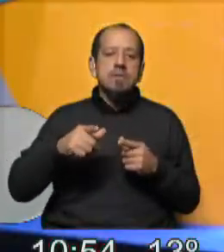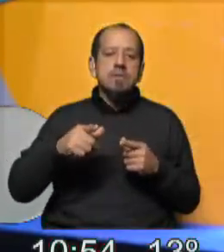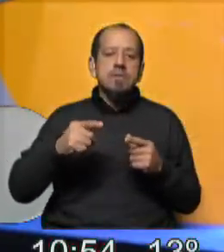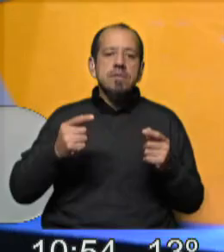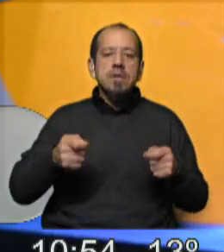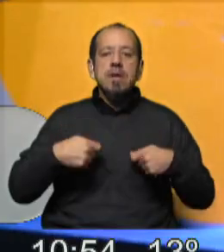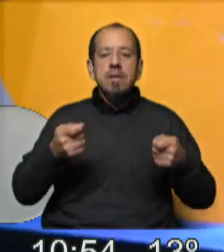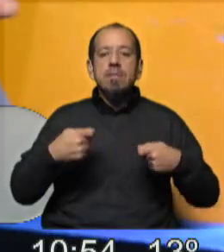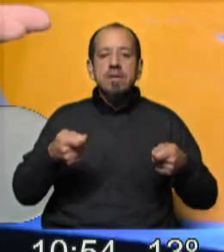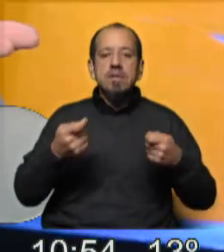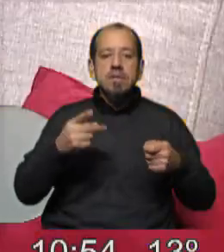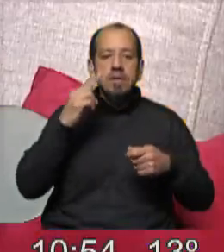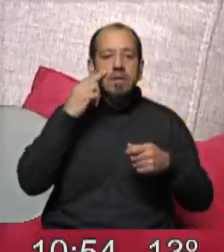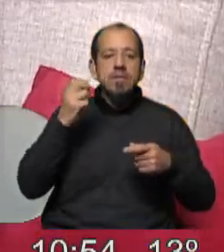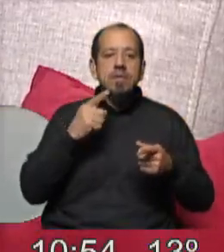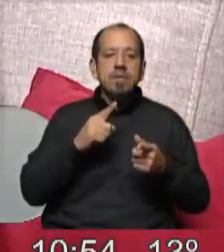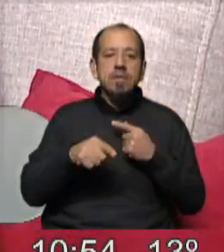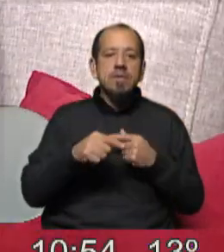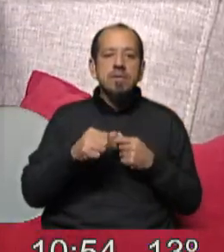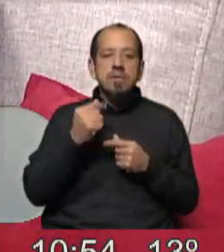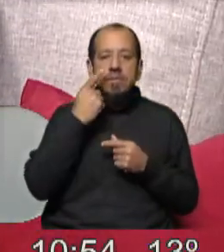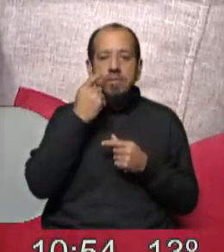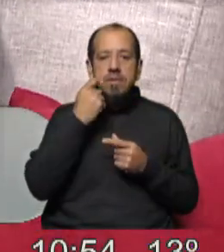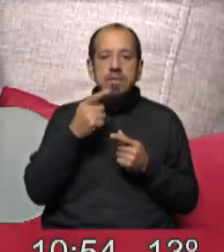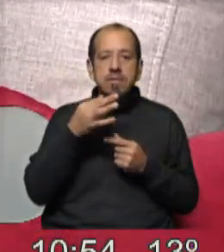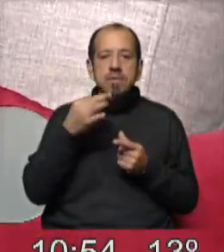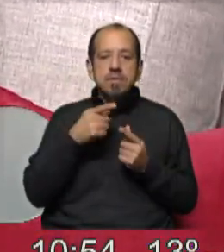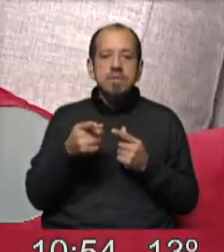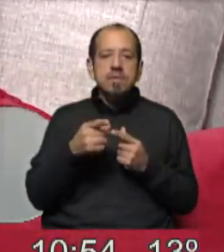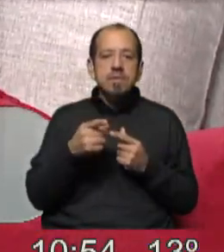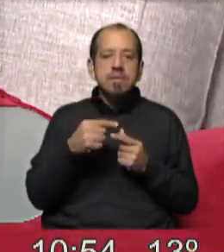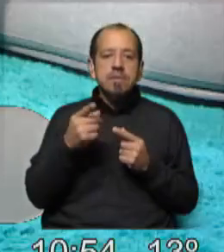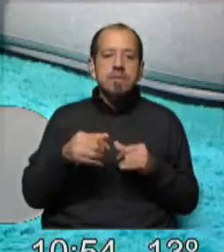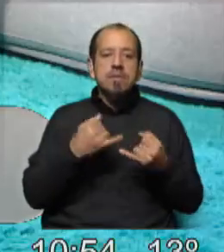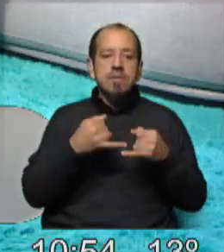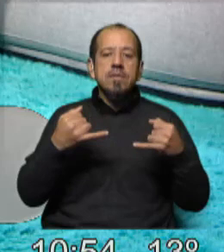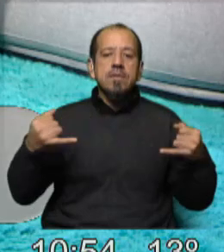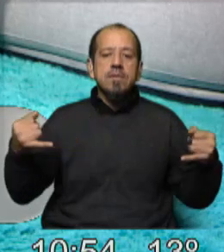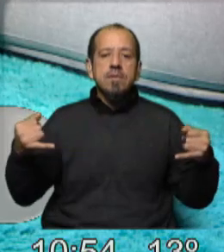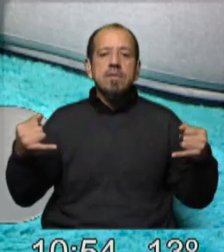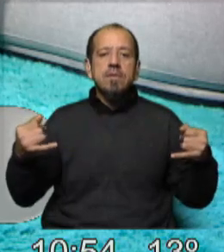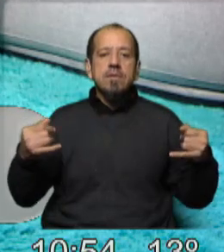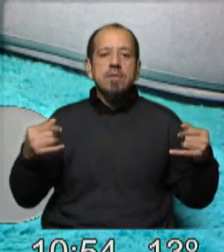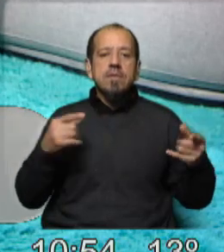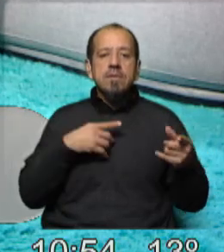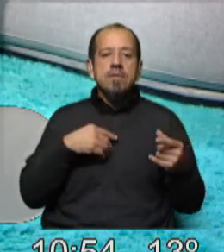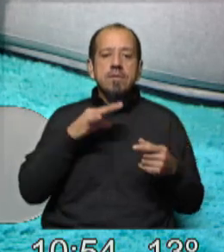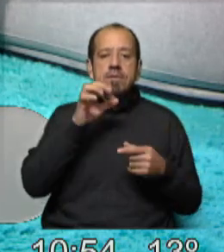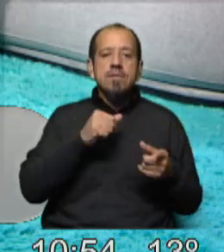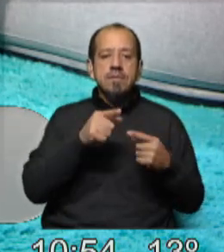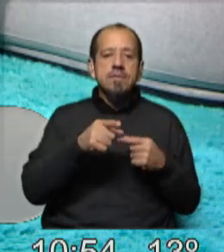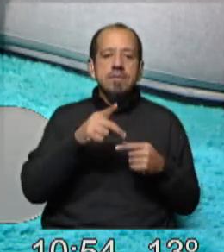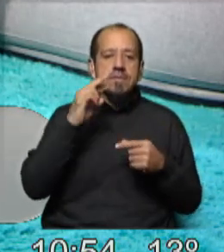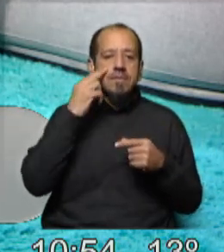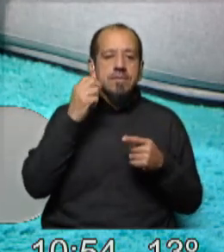bar. Almacén y bar. Claro. Mi viejo me decía a mi vieja, voy a buscar los fideos, porque sí. Teníamos que ir a buscar al viejo que se quedaba en el bar. Y los